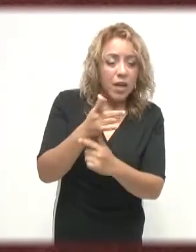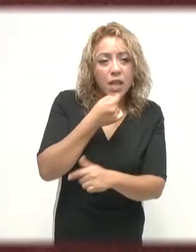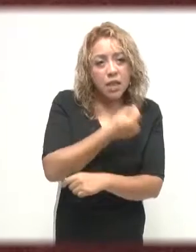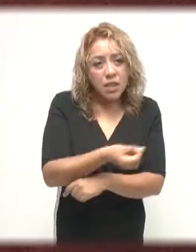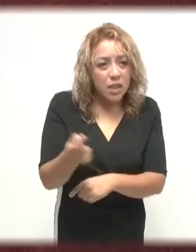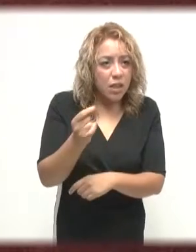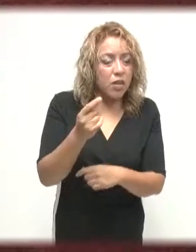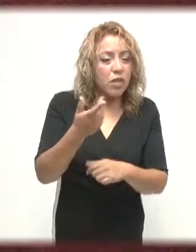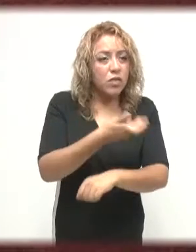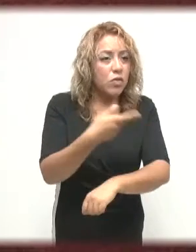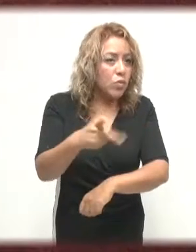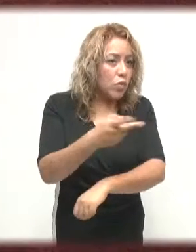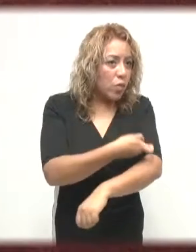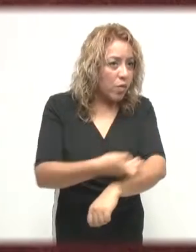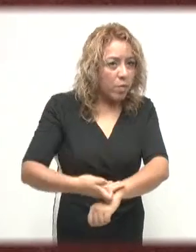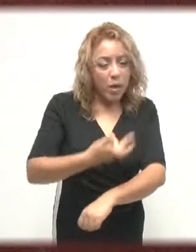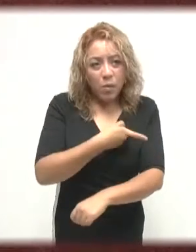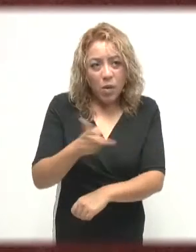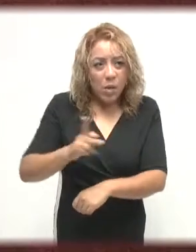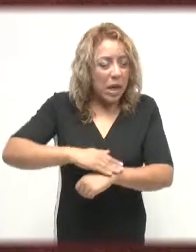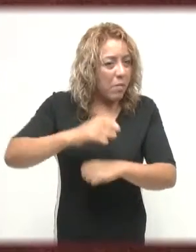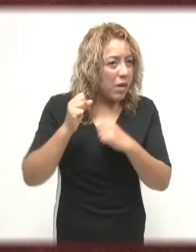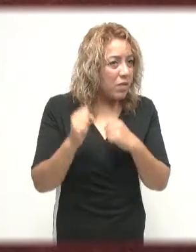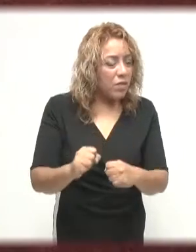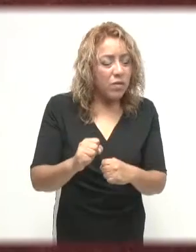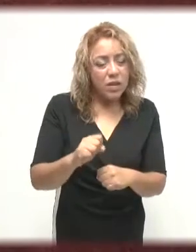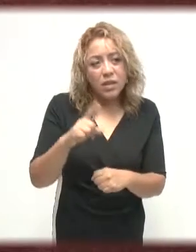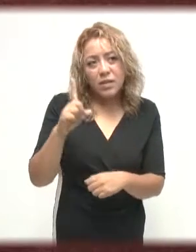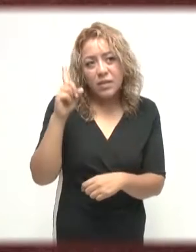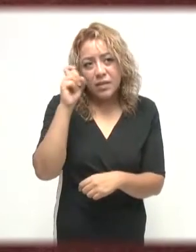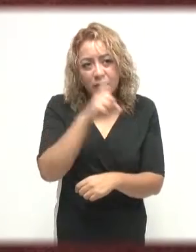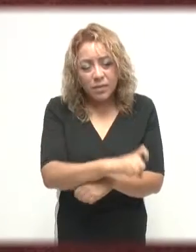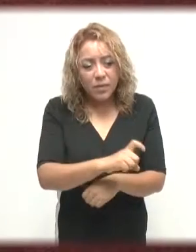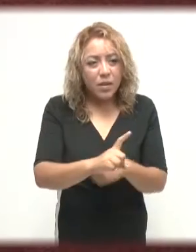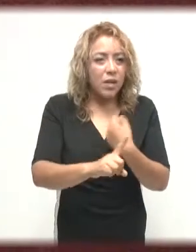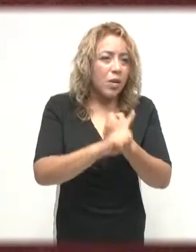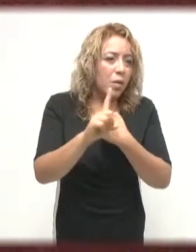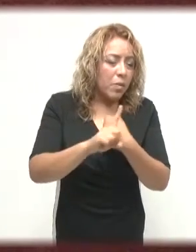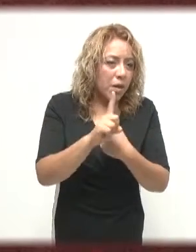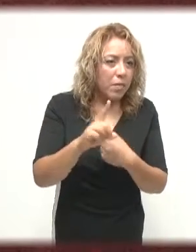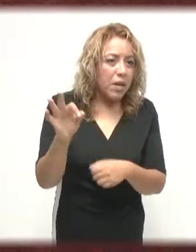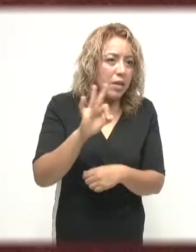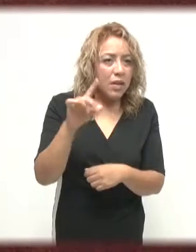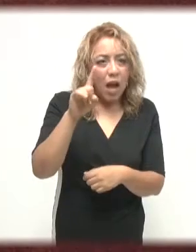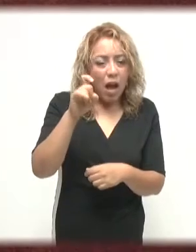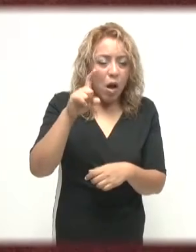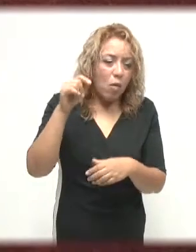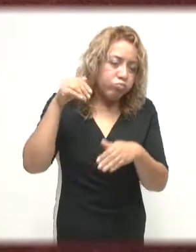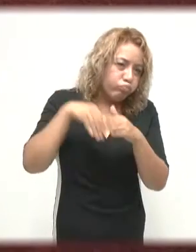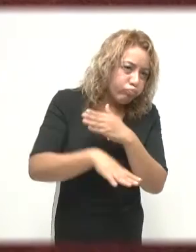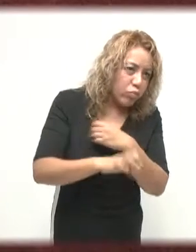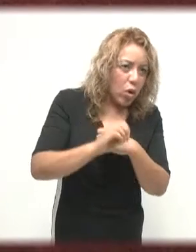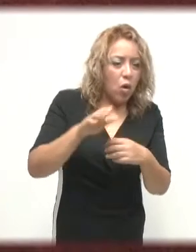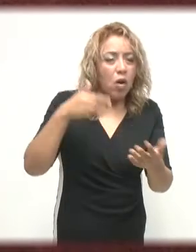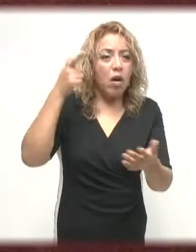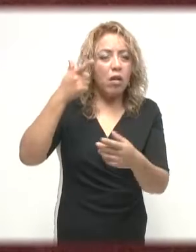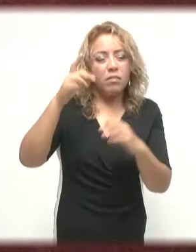bajos recursos tienen un mayor riesgo de ahogarse, de sufrir caídas serias, por ejemplo, desde